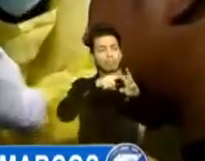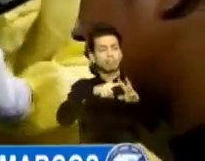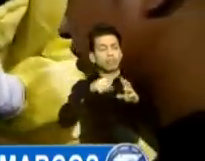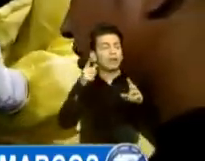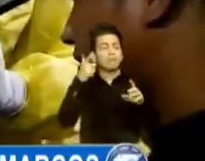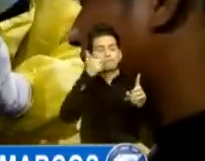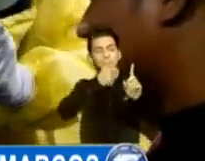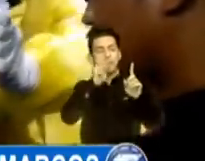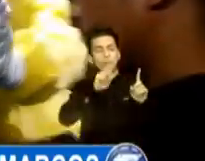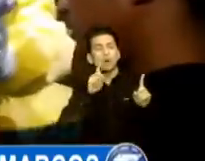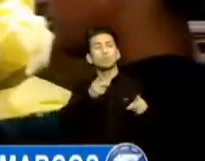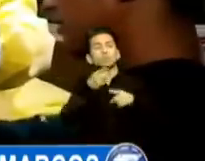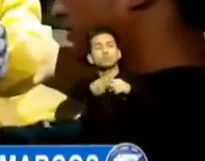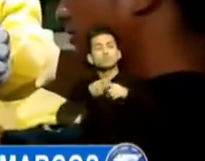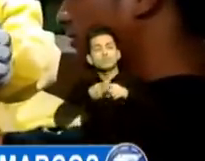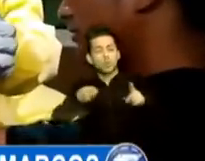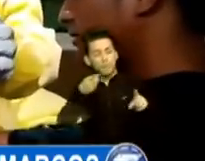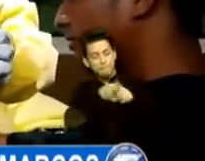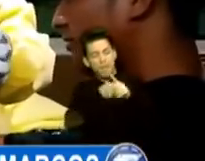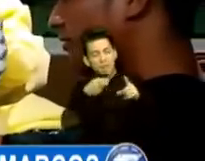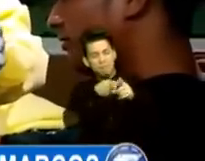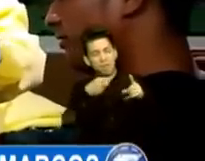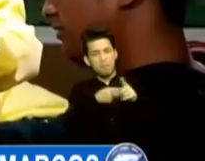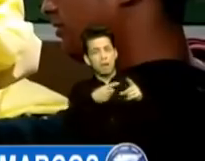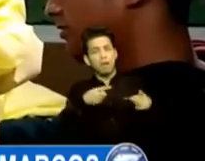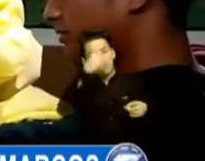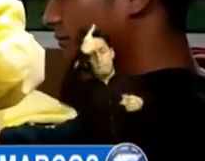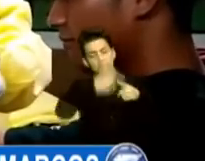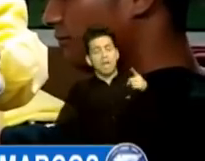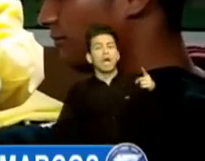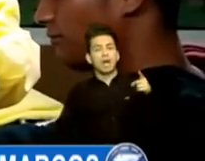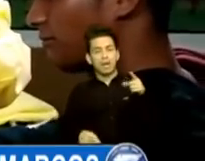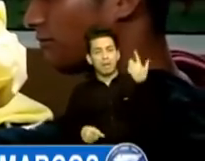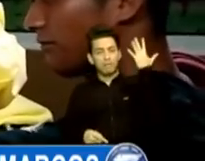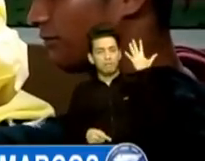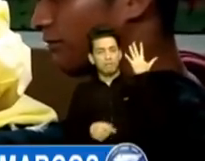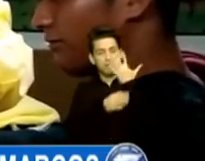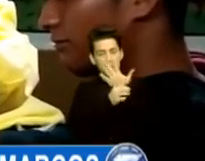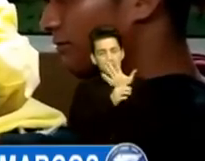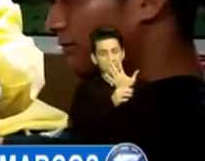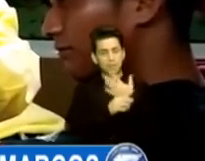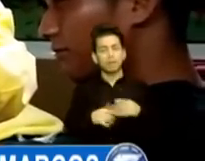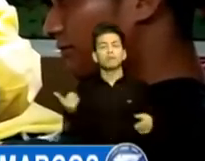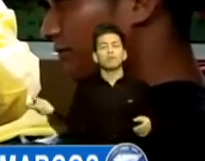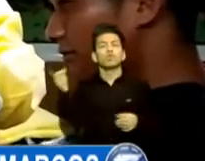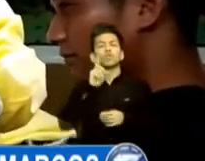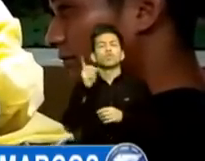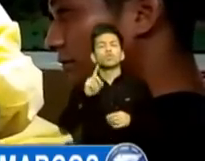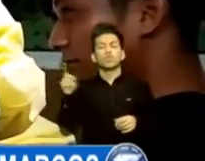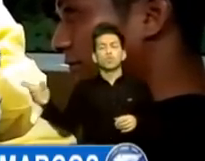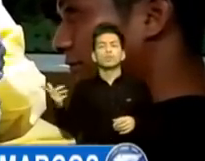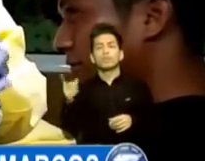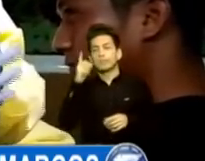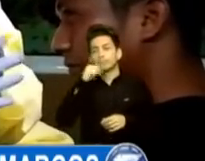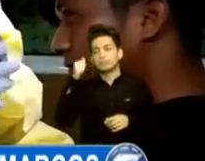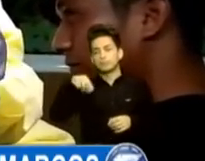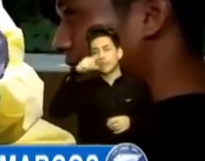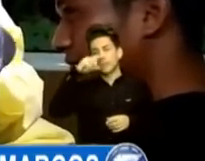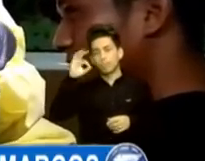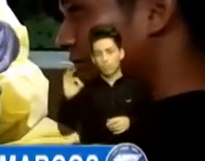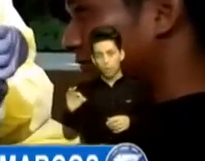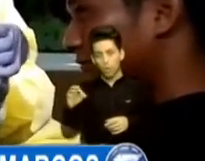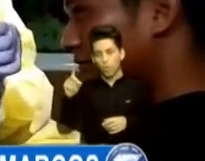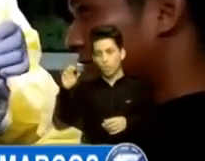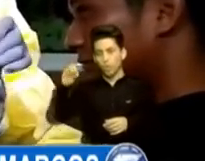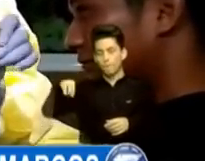mano izquierda. El caso de violencia se registró en la comunidad agraria de Santo Domingo del municipio de